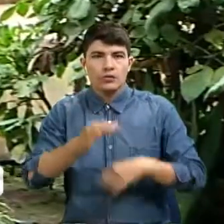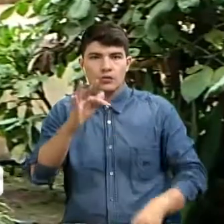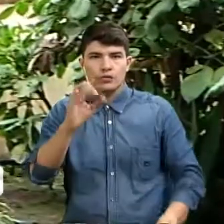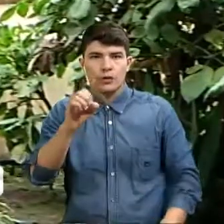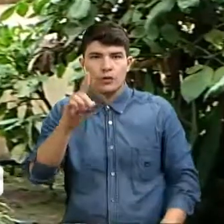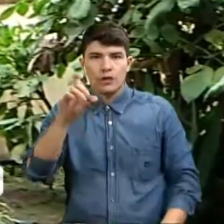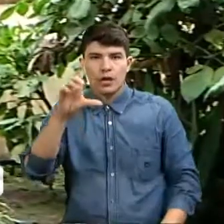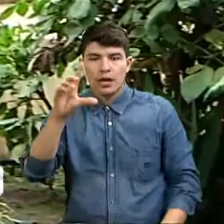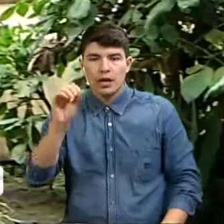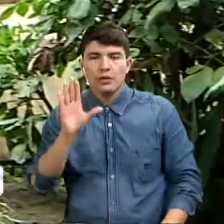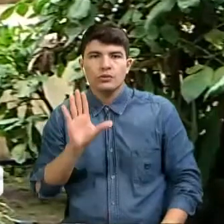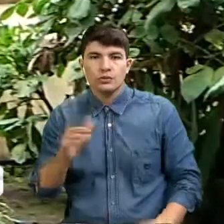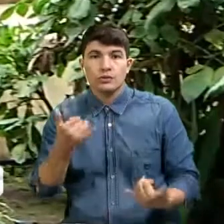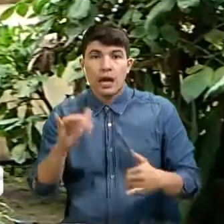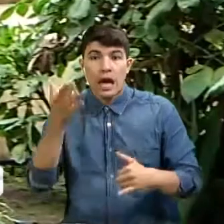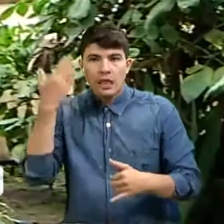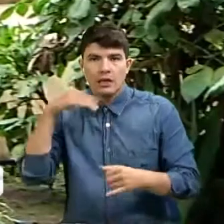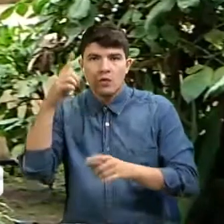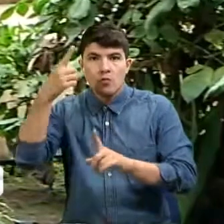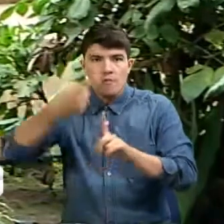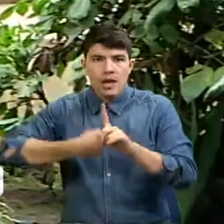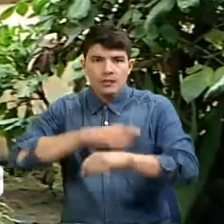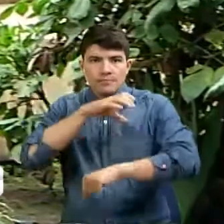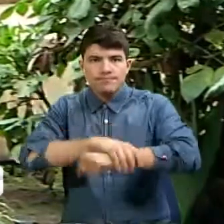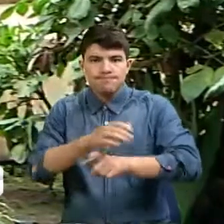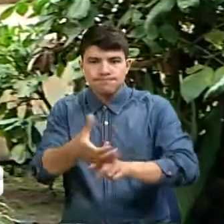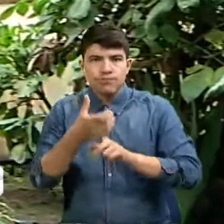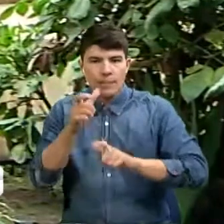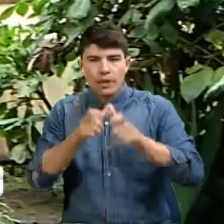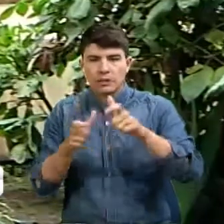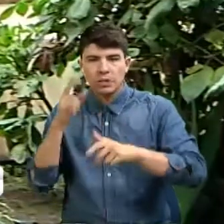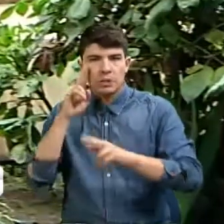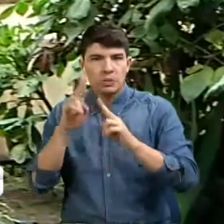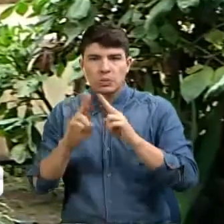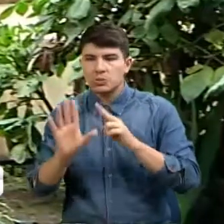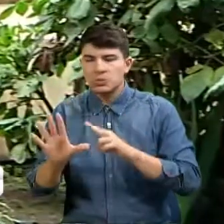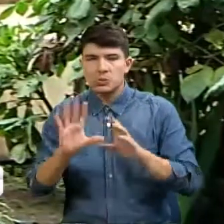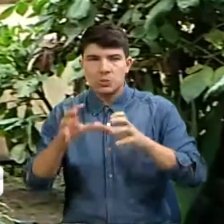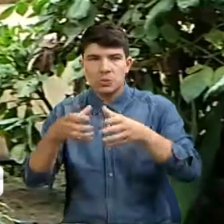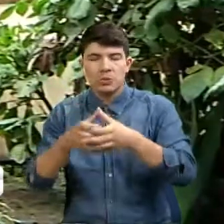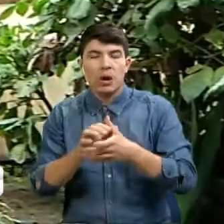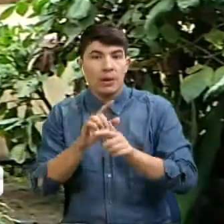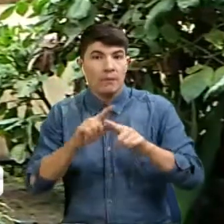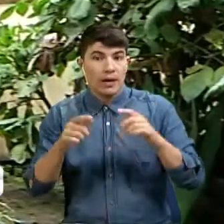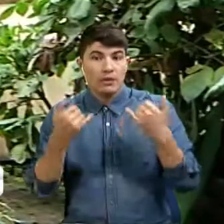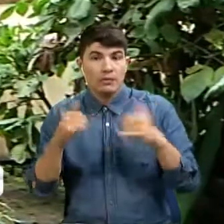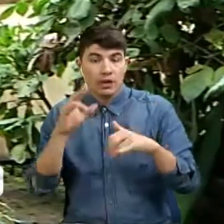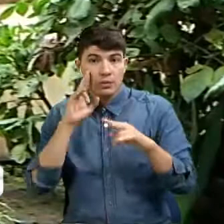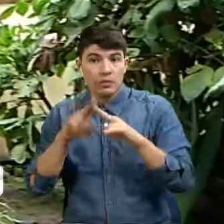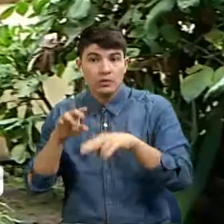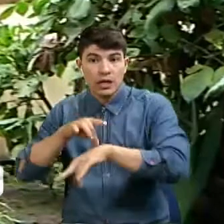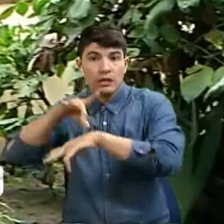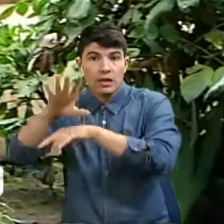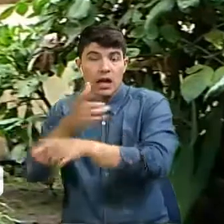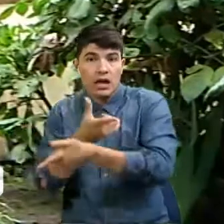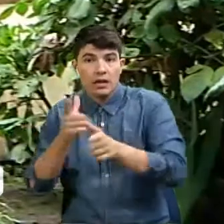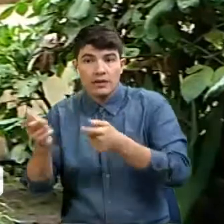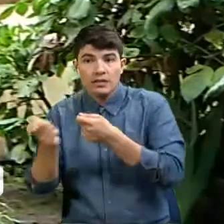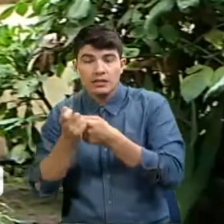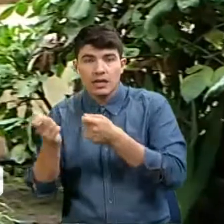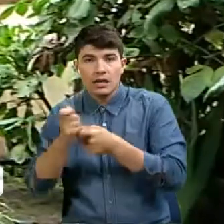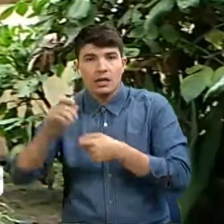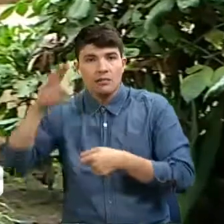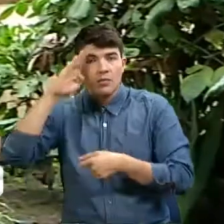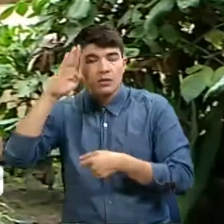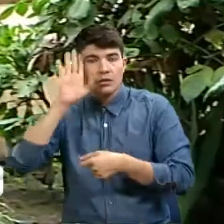quien ya cumplía un mes de estar detenido por personas desconocidas lo que se conoció fue que fue dejado en libertad cerca a una estación